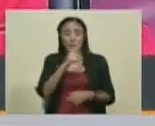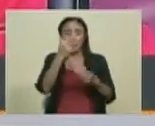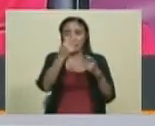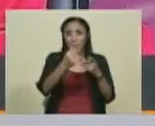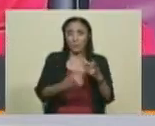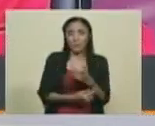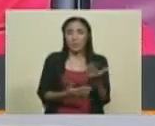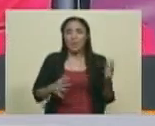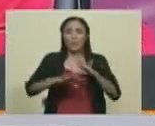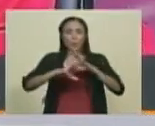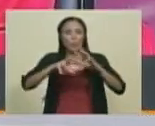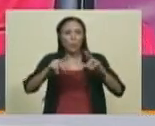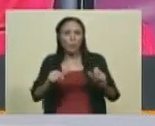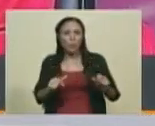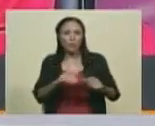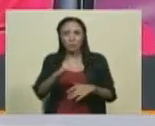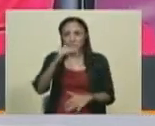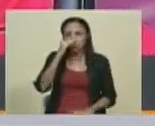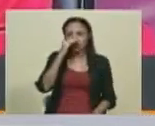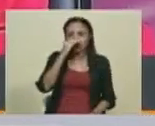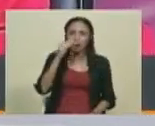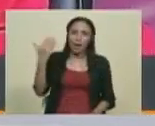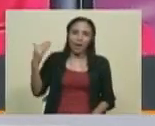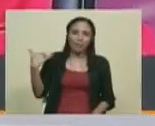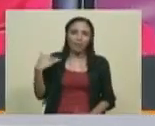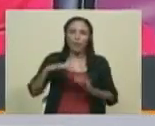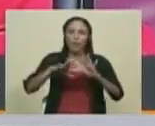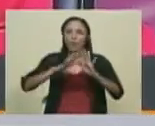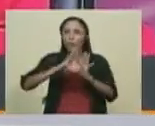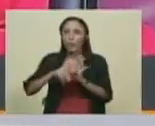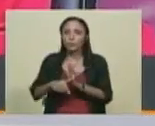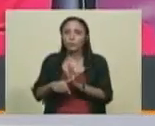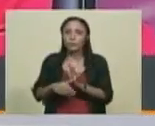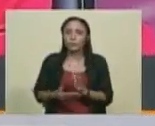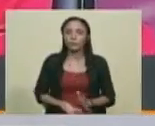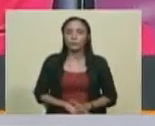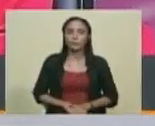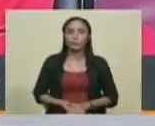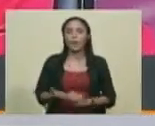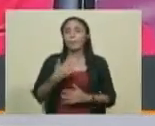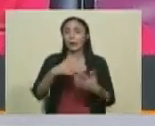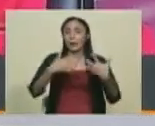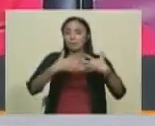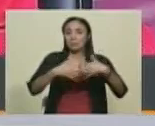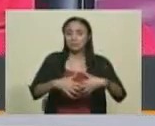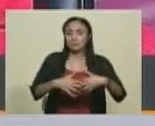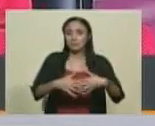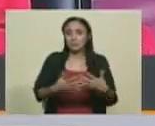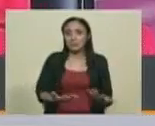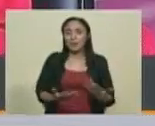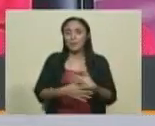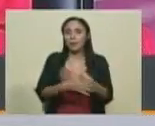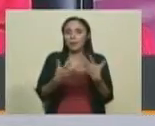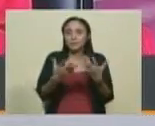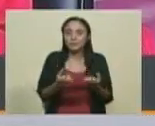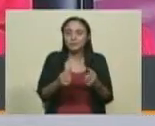Unos vicios que dejaron sembrados precisamente para llevar una parálisis en los